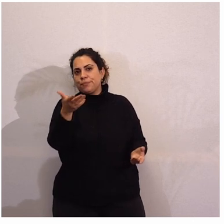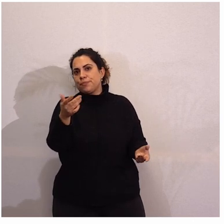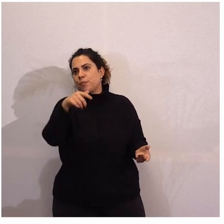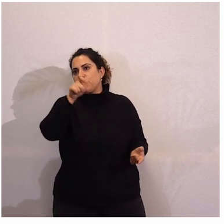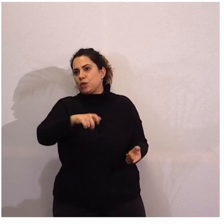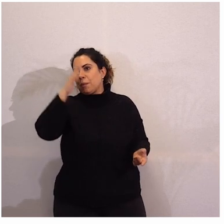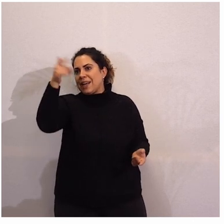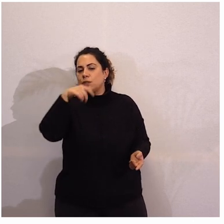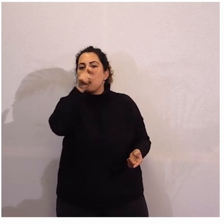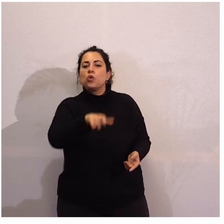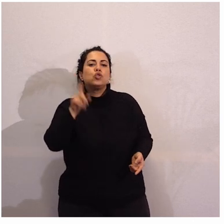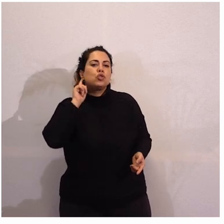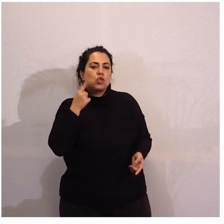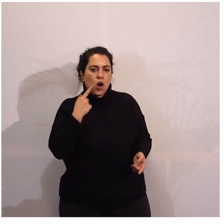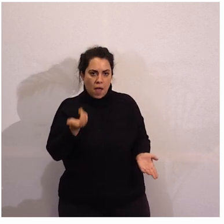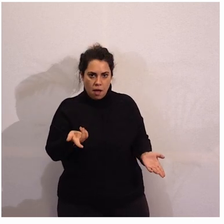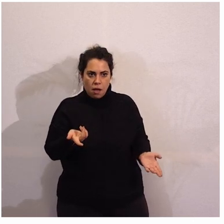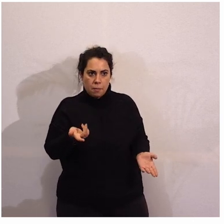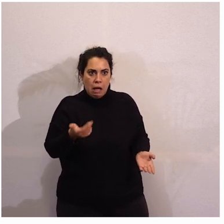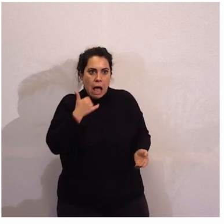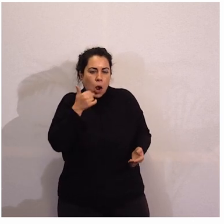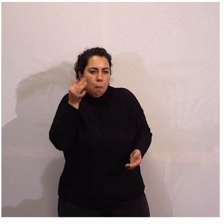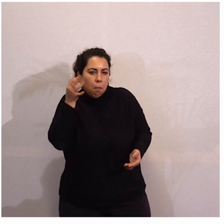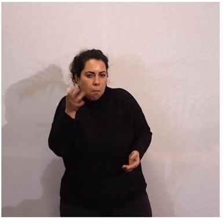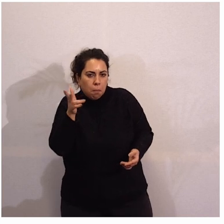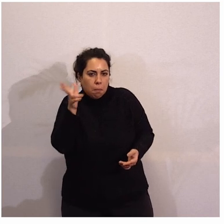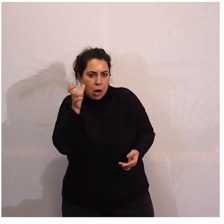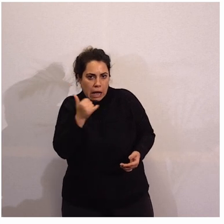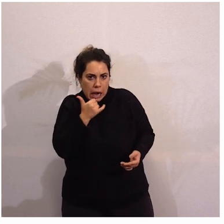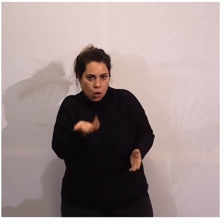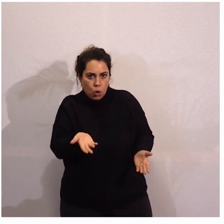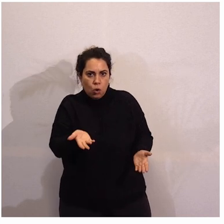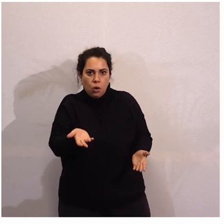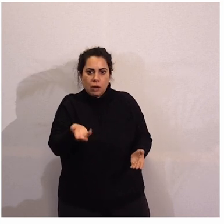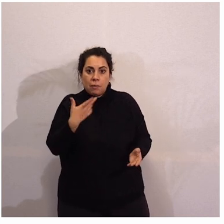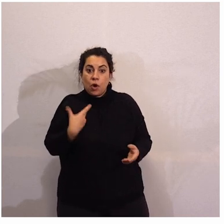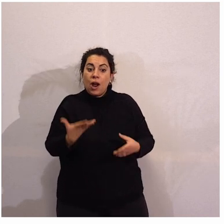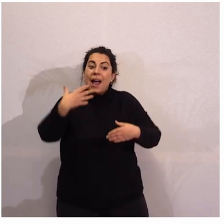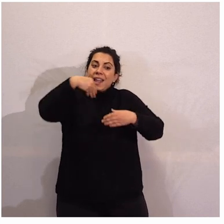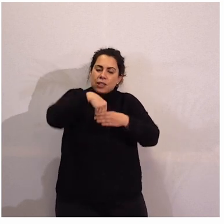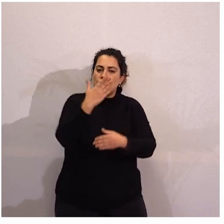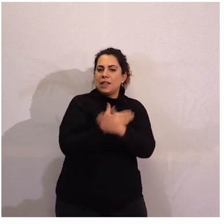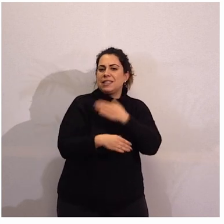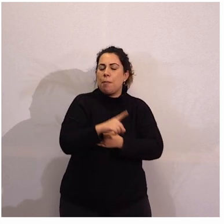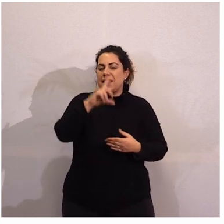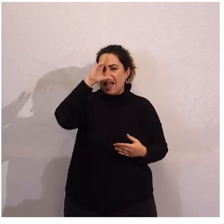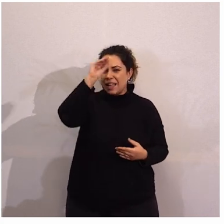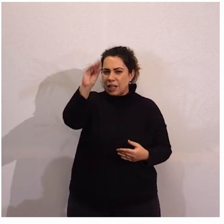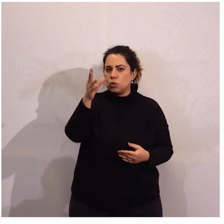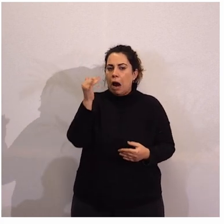persona sorda que oye algo, ¿no? Y también con una persona, dentro de la discapacidad intelectual hay también